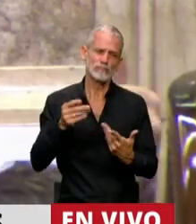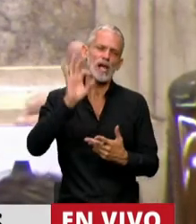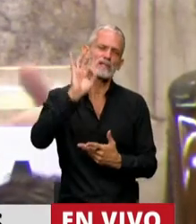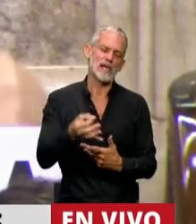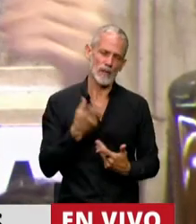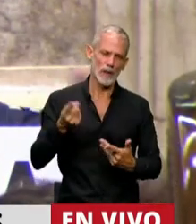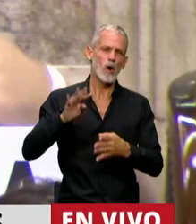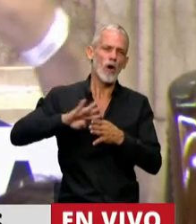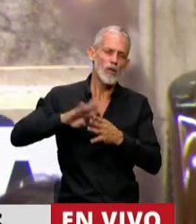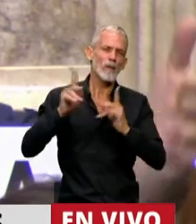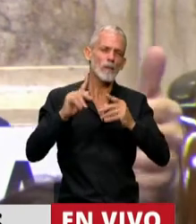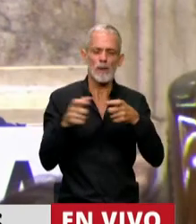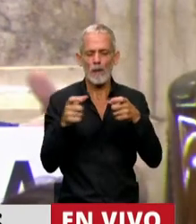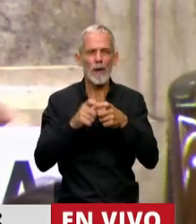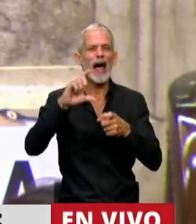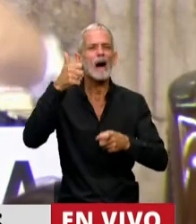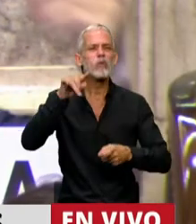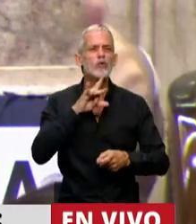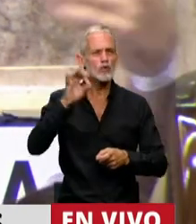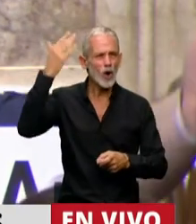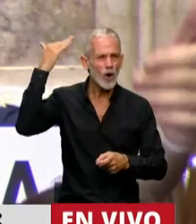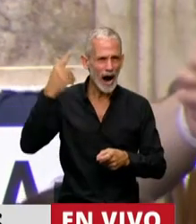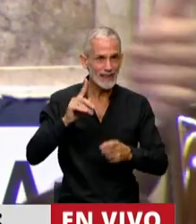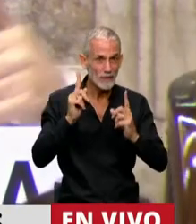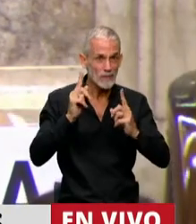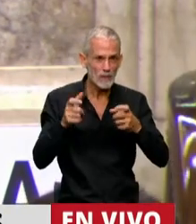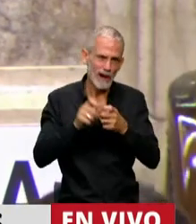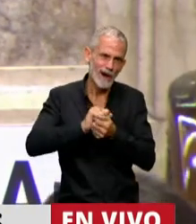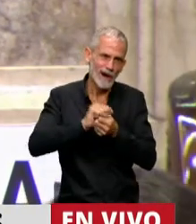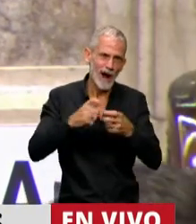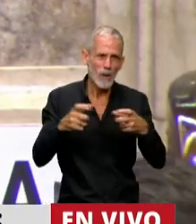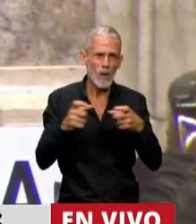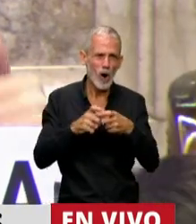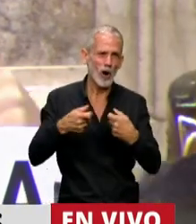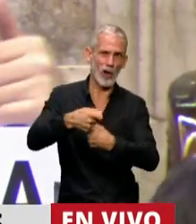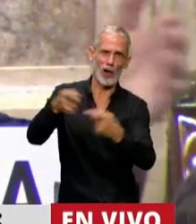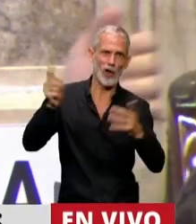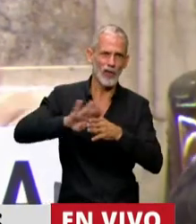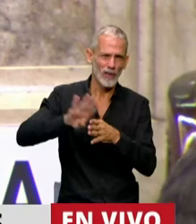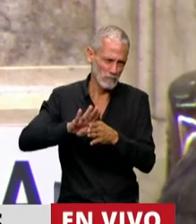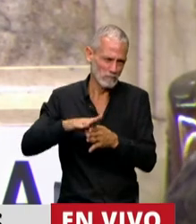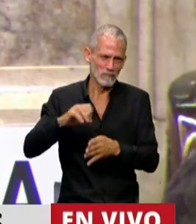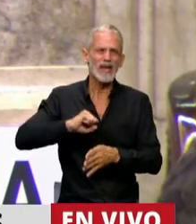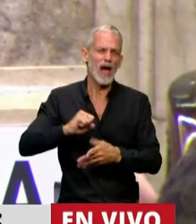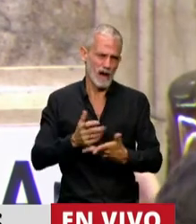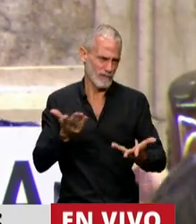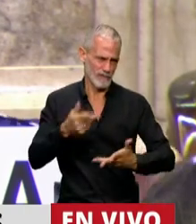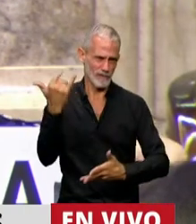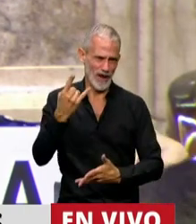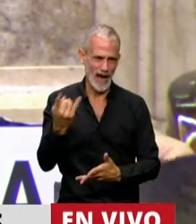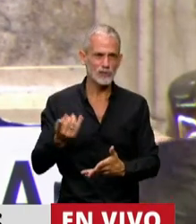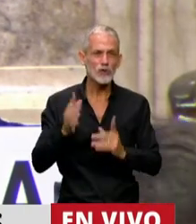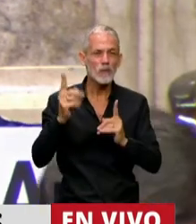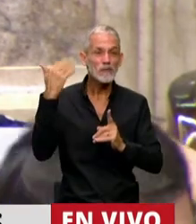todos los bonos que emitió Caputo para fondos de inversión que estaban a nombre de fondos que había sido, en